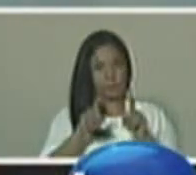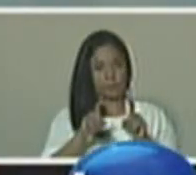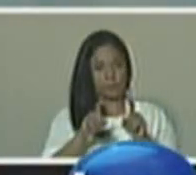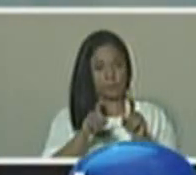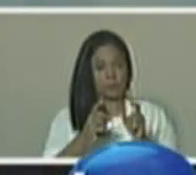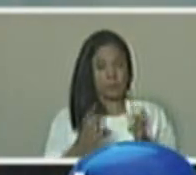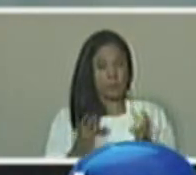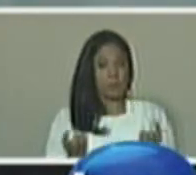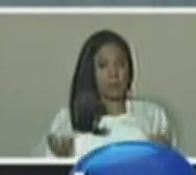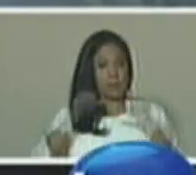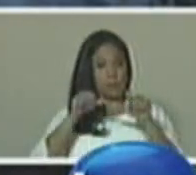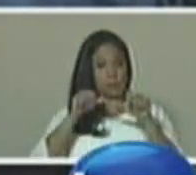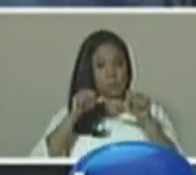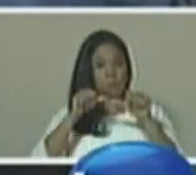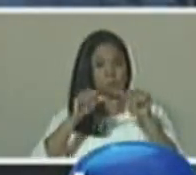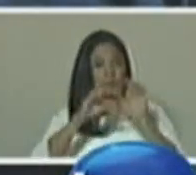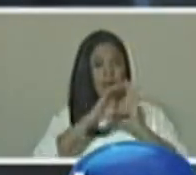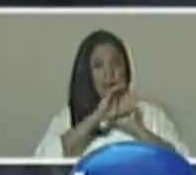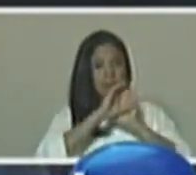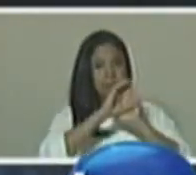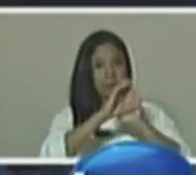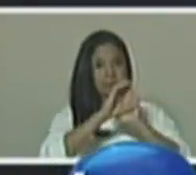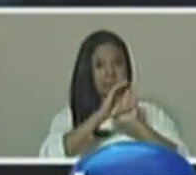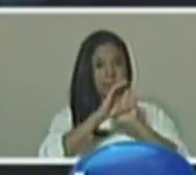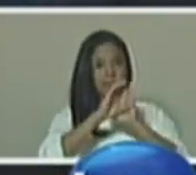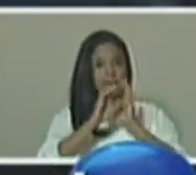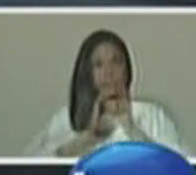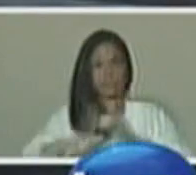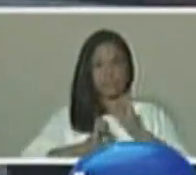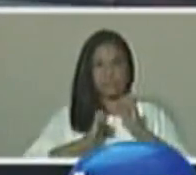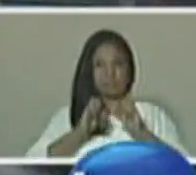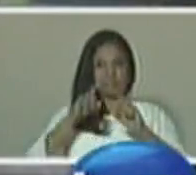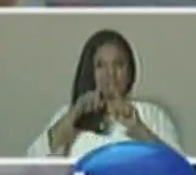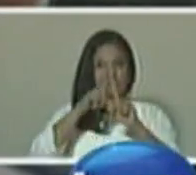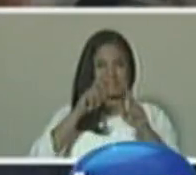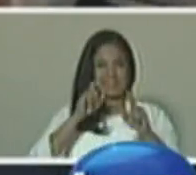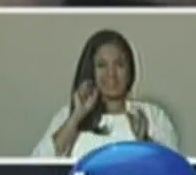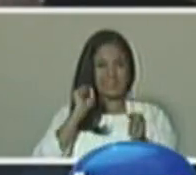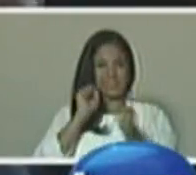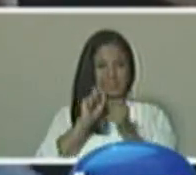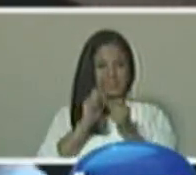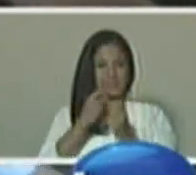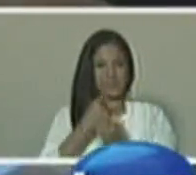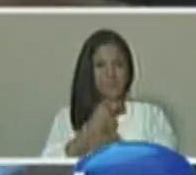Gracias. Nuestro sueño de barrio. Voy